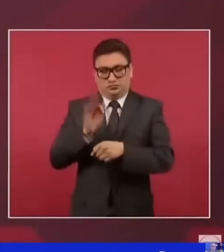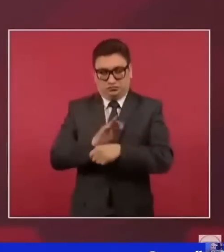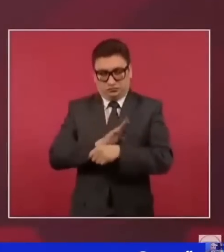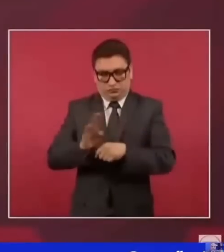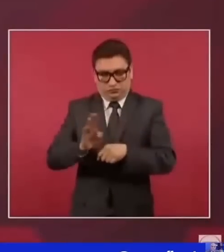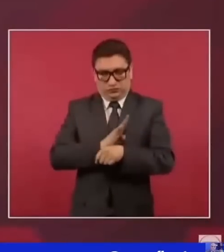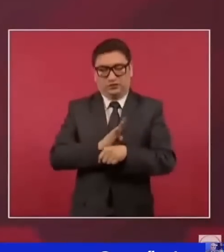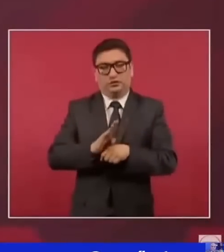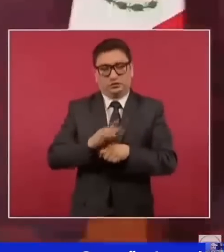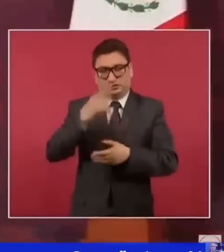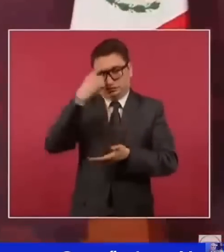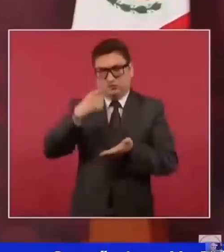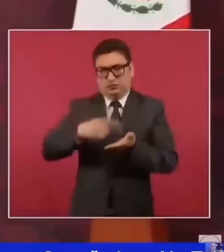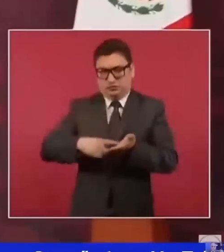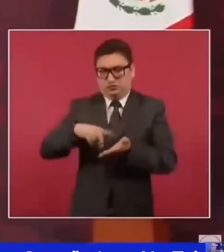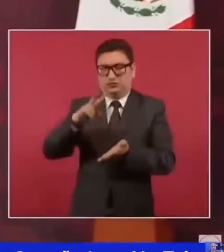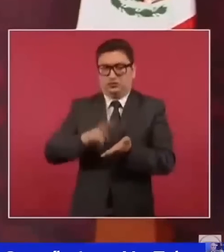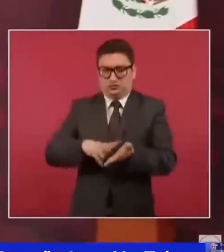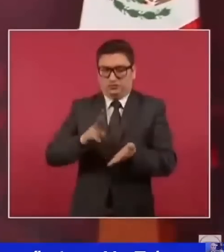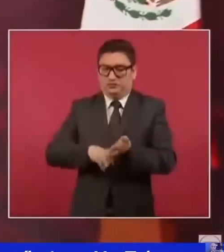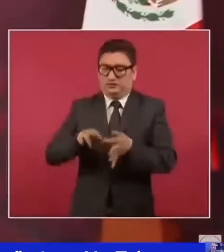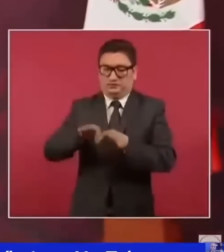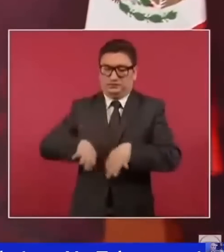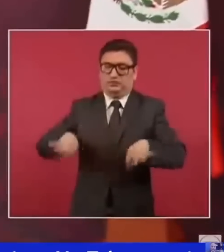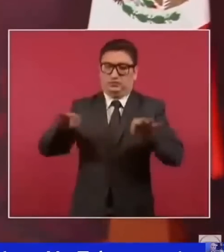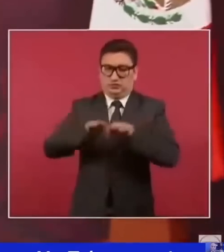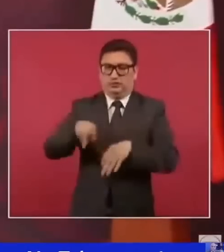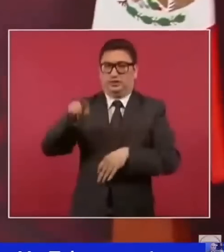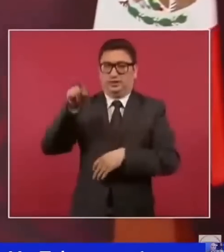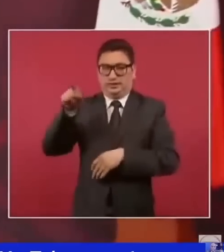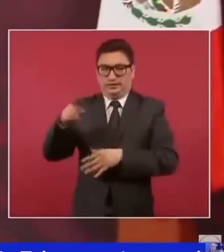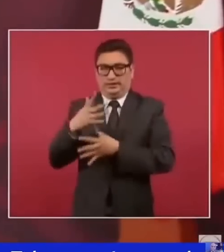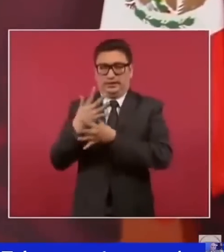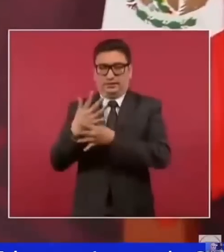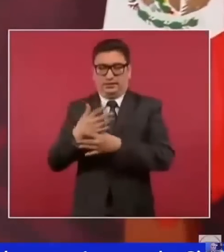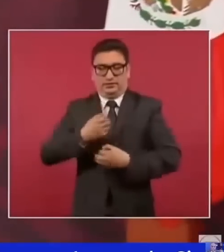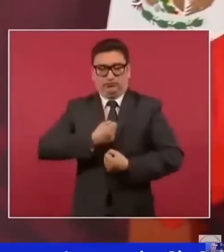sí valdría la pena que hablara